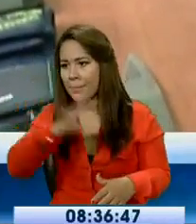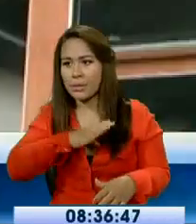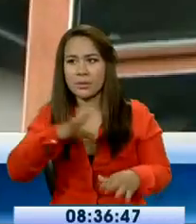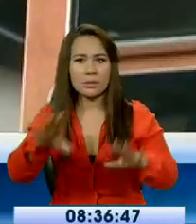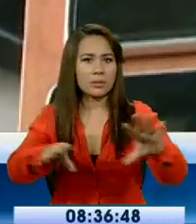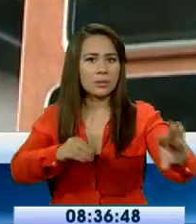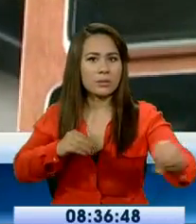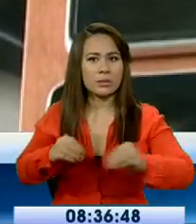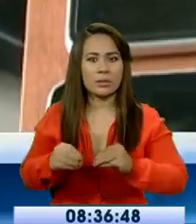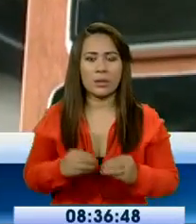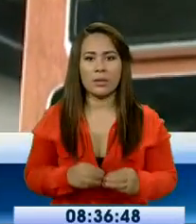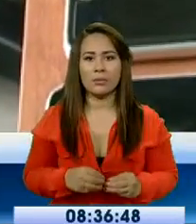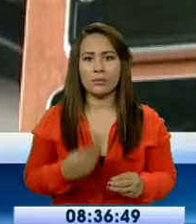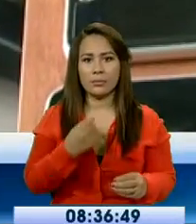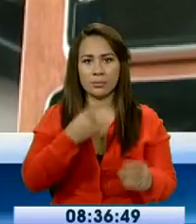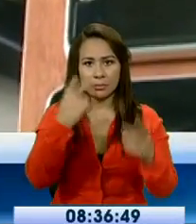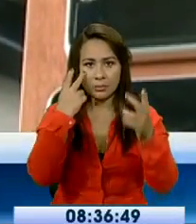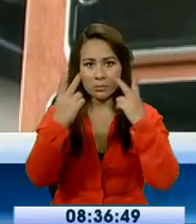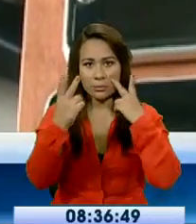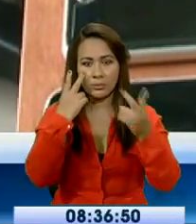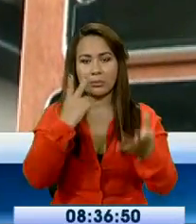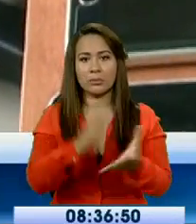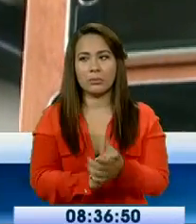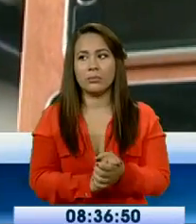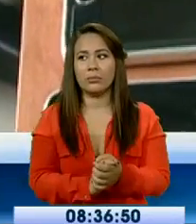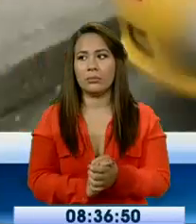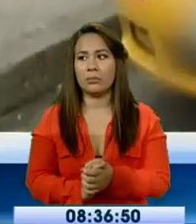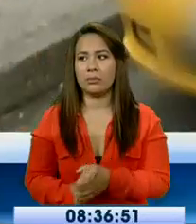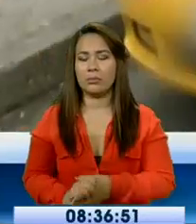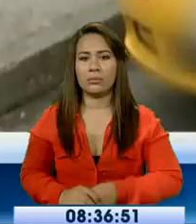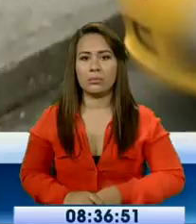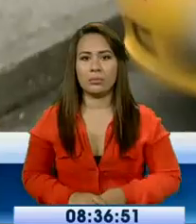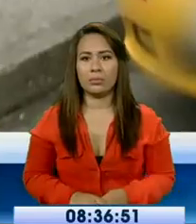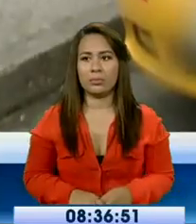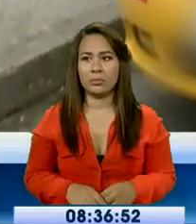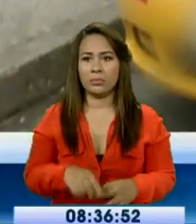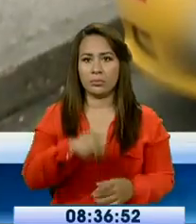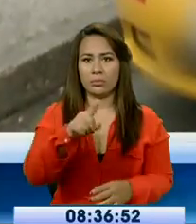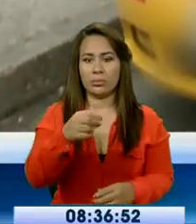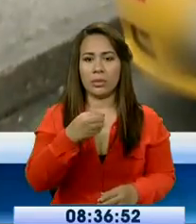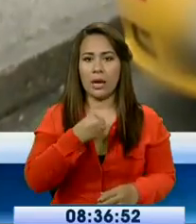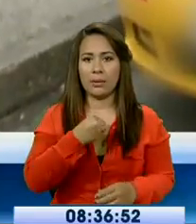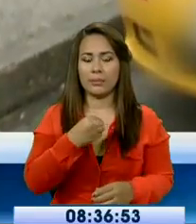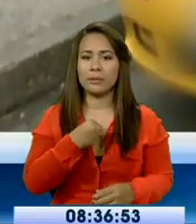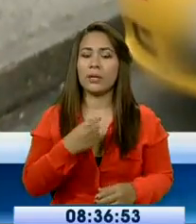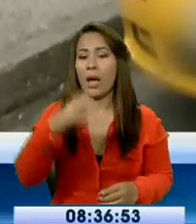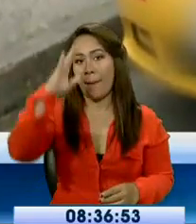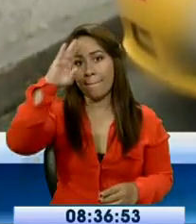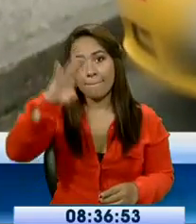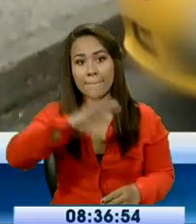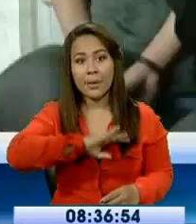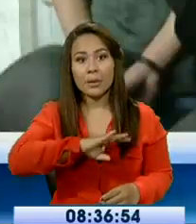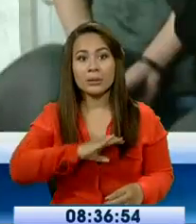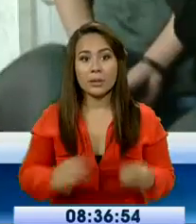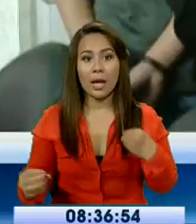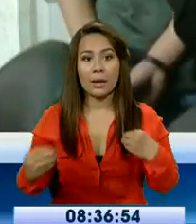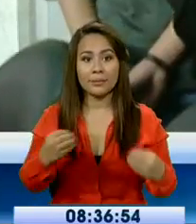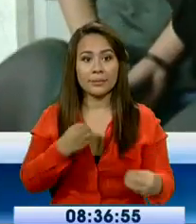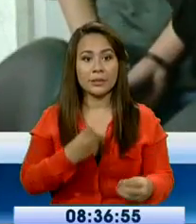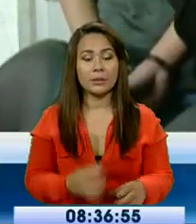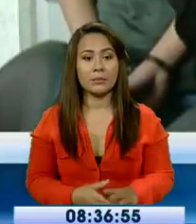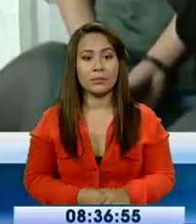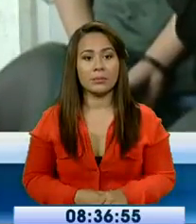un operativo de búsqueda, logrando ubicar el vehículo tipo taxi. Que al notar la presencia policial, el chofer aplastó el